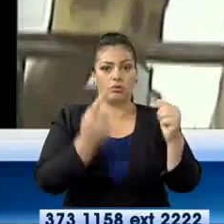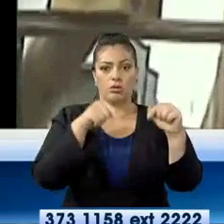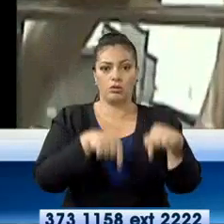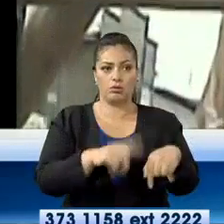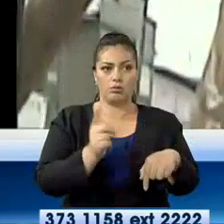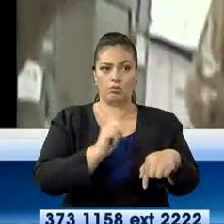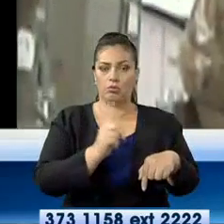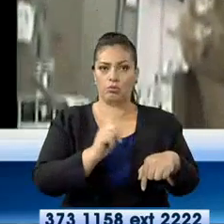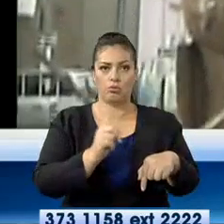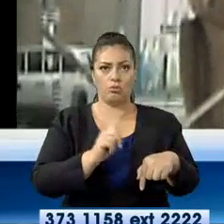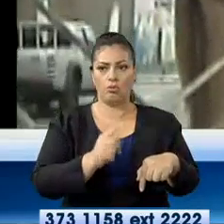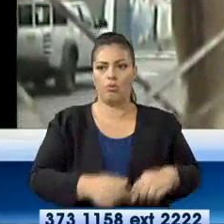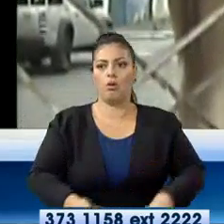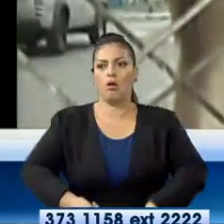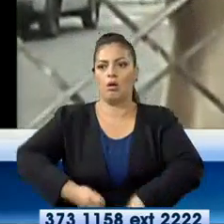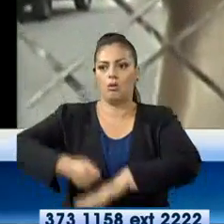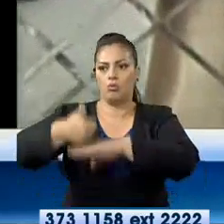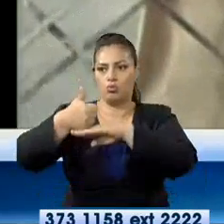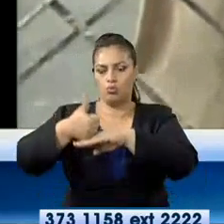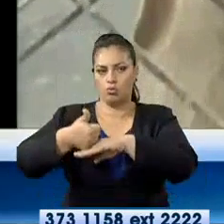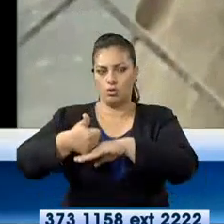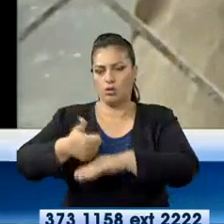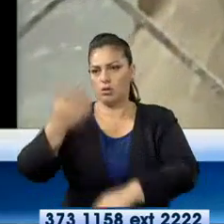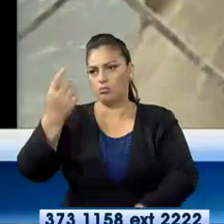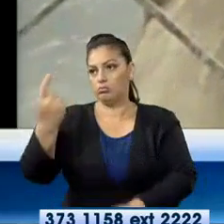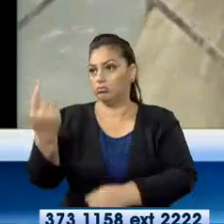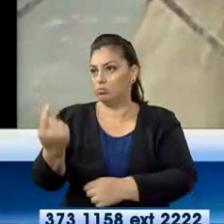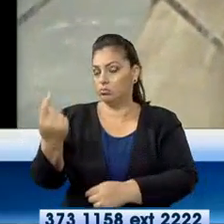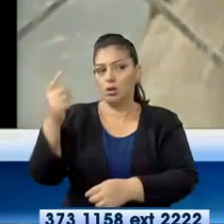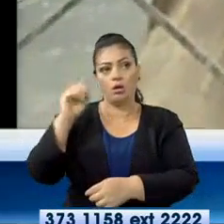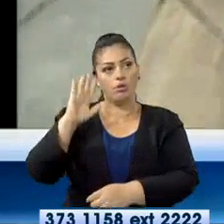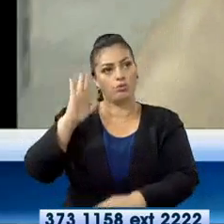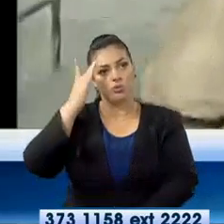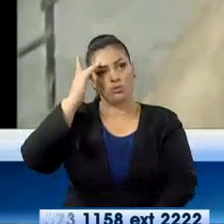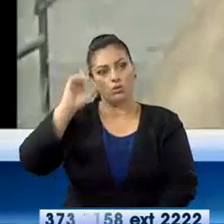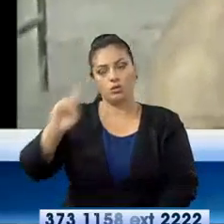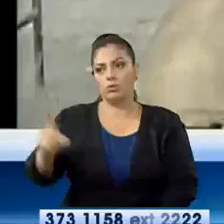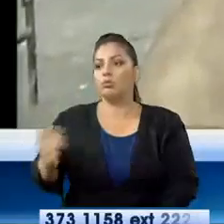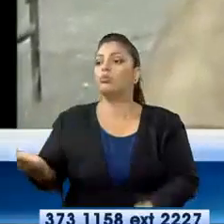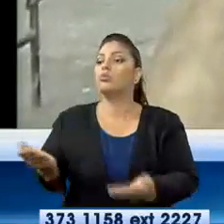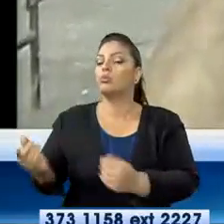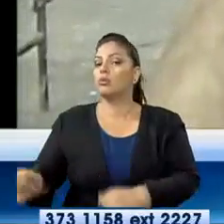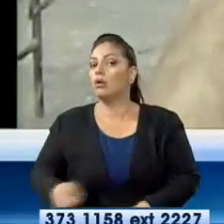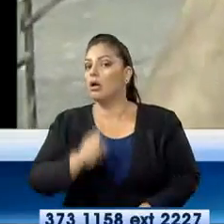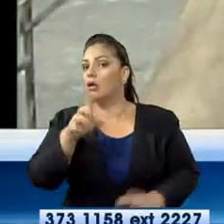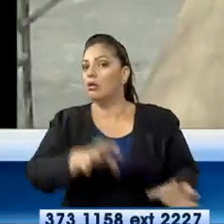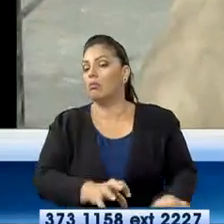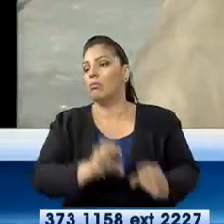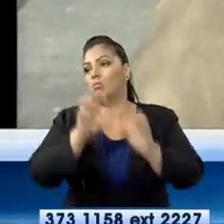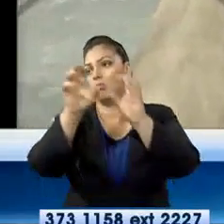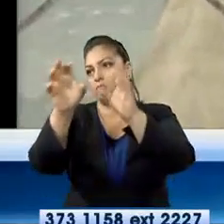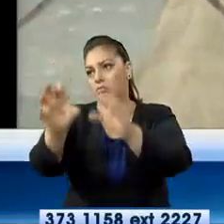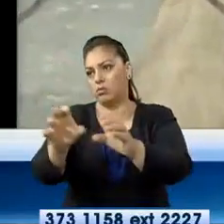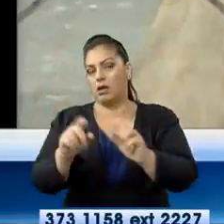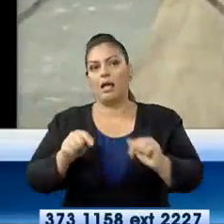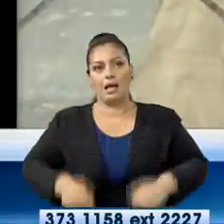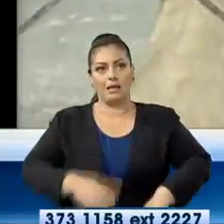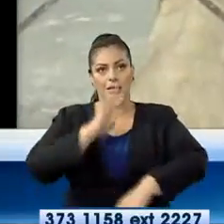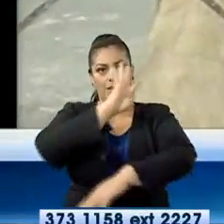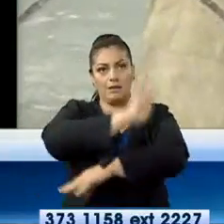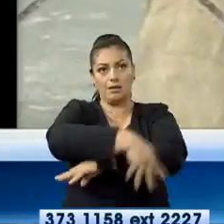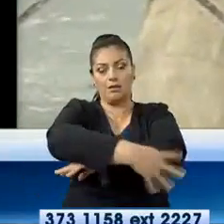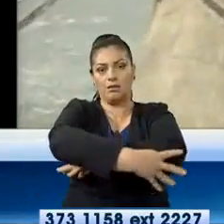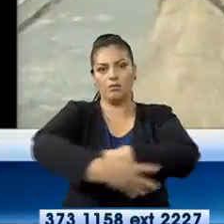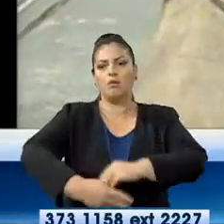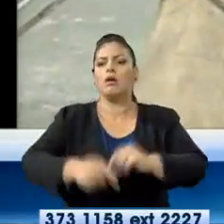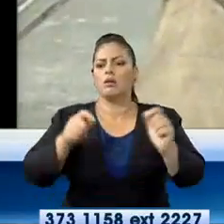estar reunidas todas las autoridades y poder reunir todos los muñecos y quemarlos en un solo lado. O sea, la exhibición hacerla aquí en el suburbio, pero alejar de cualquier